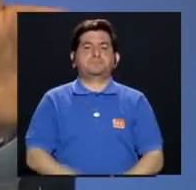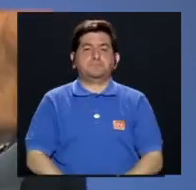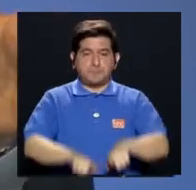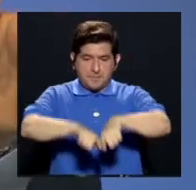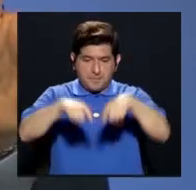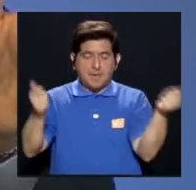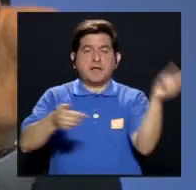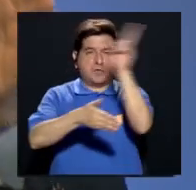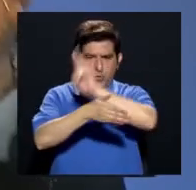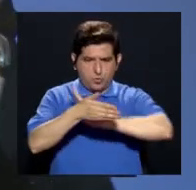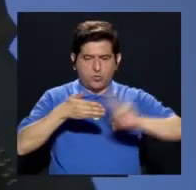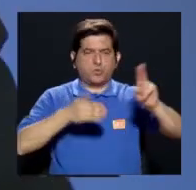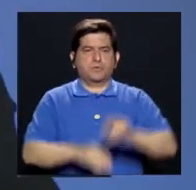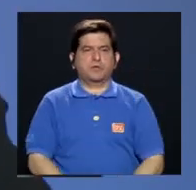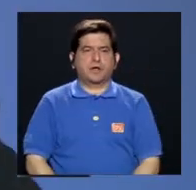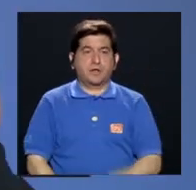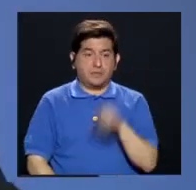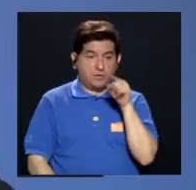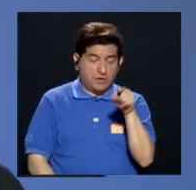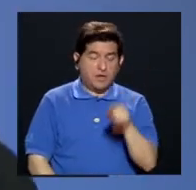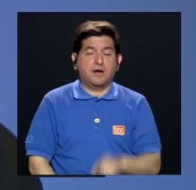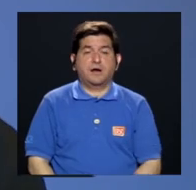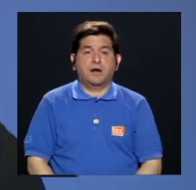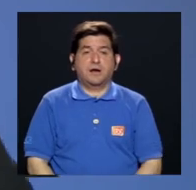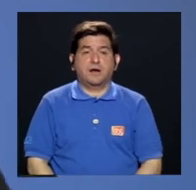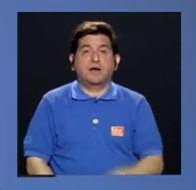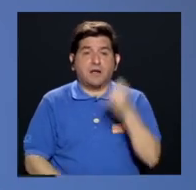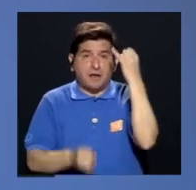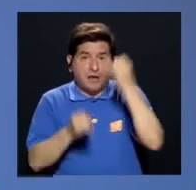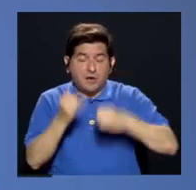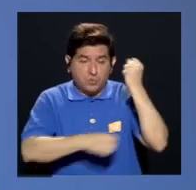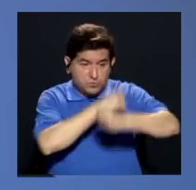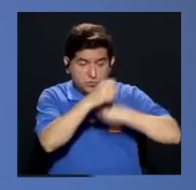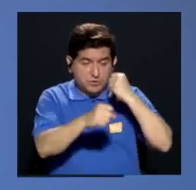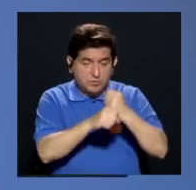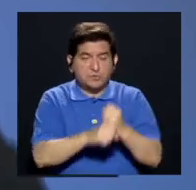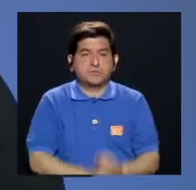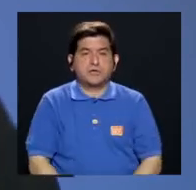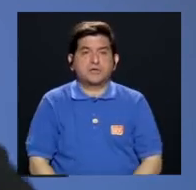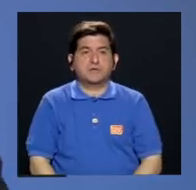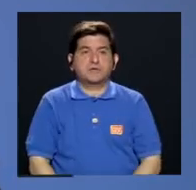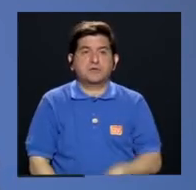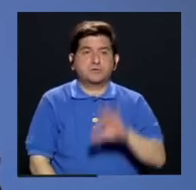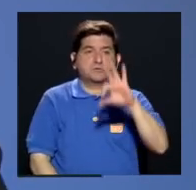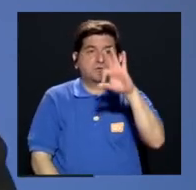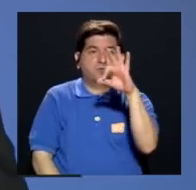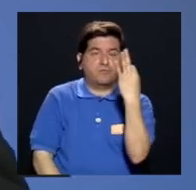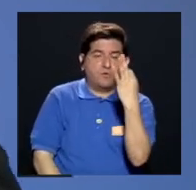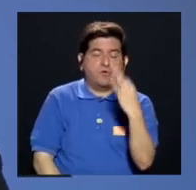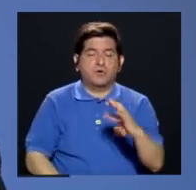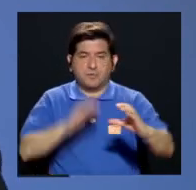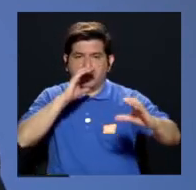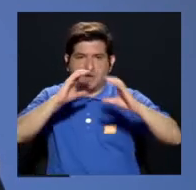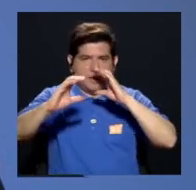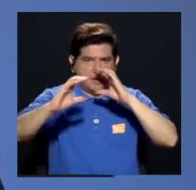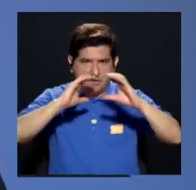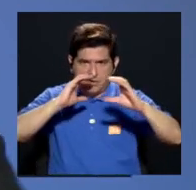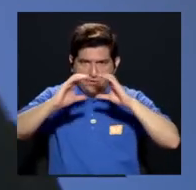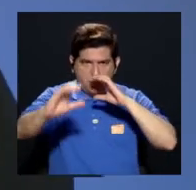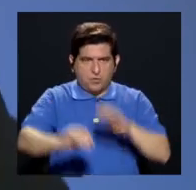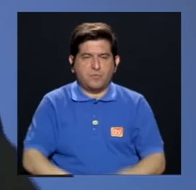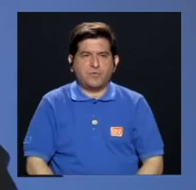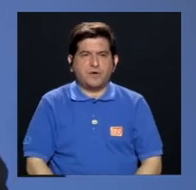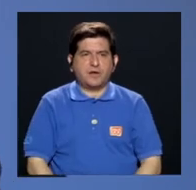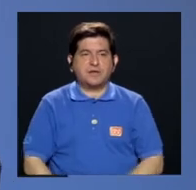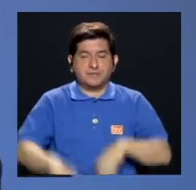el semanario Universidad se ha convertido en los últimos años en el medio de comunicación